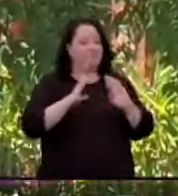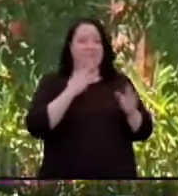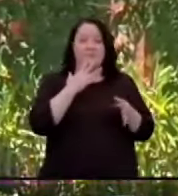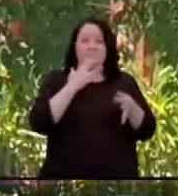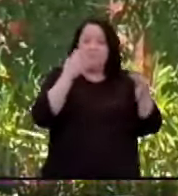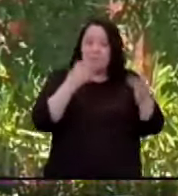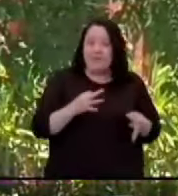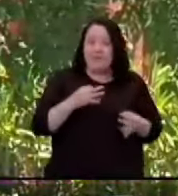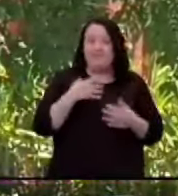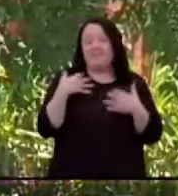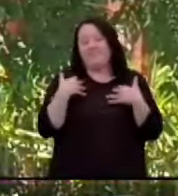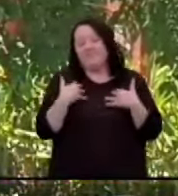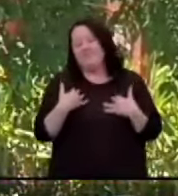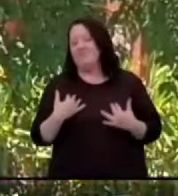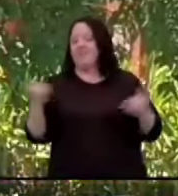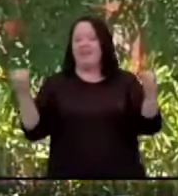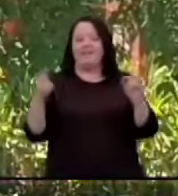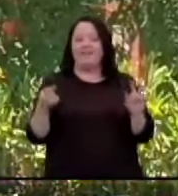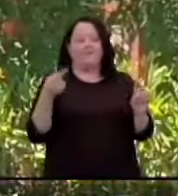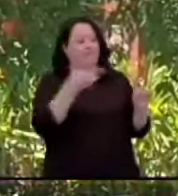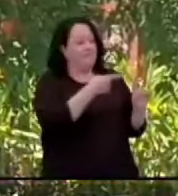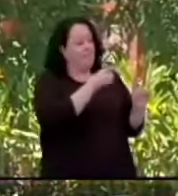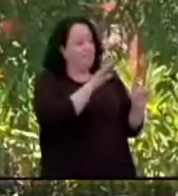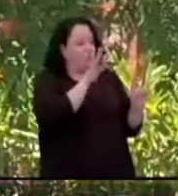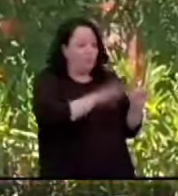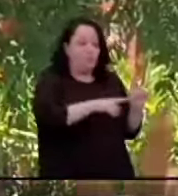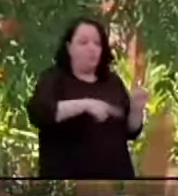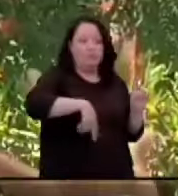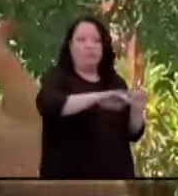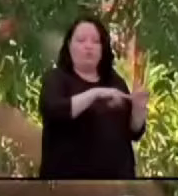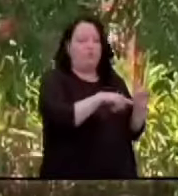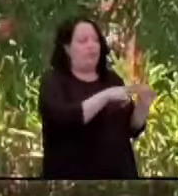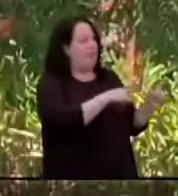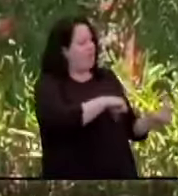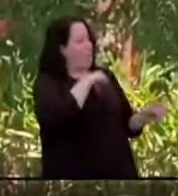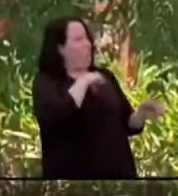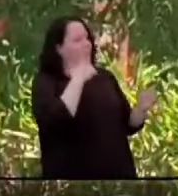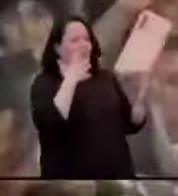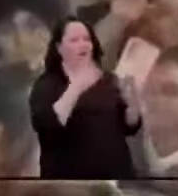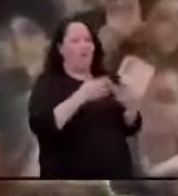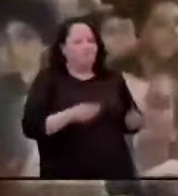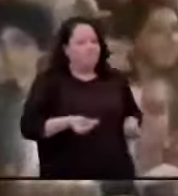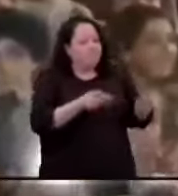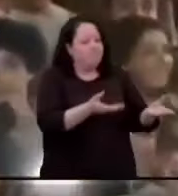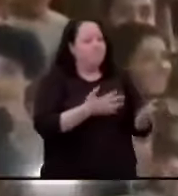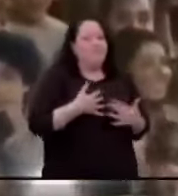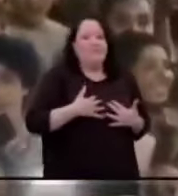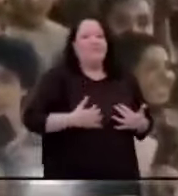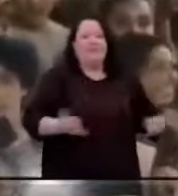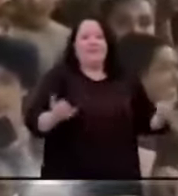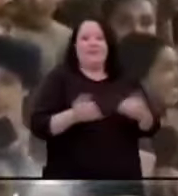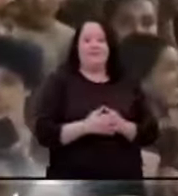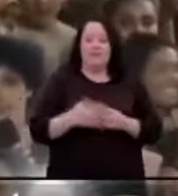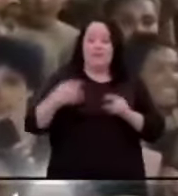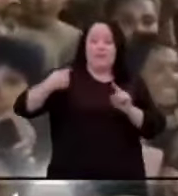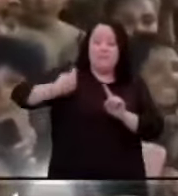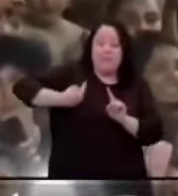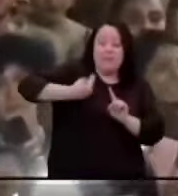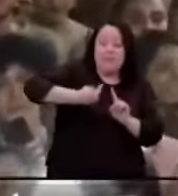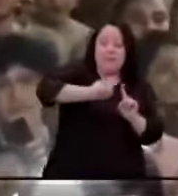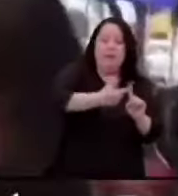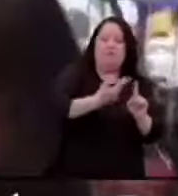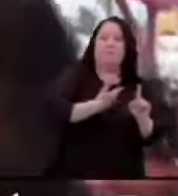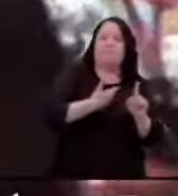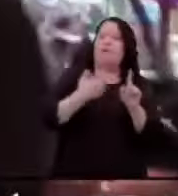mucho más feliz que se sientan orgullosos de que una persona de aquí les esté dando este tipo de felicidad. Después de meses, su mamá lo volvió